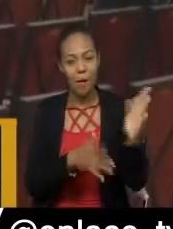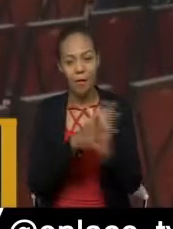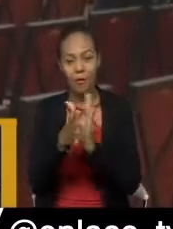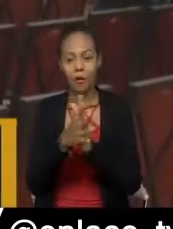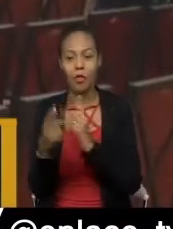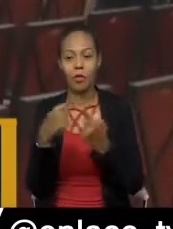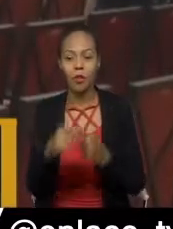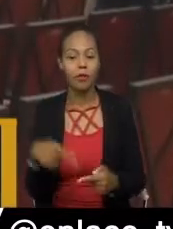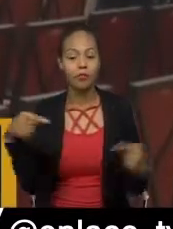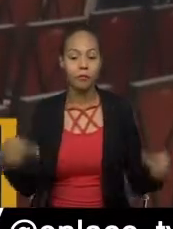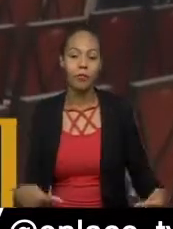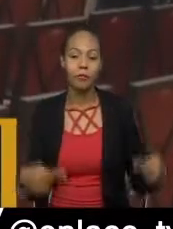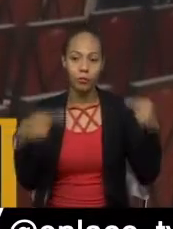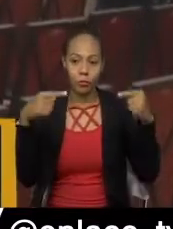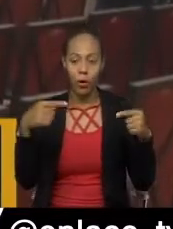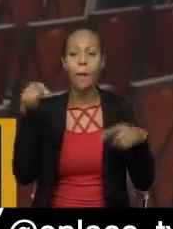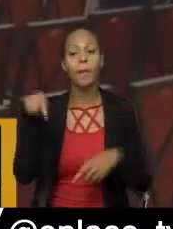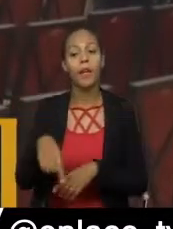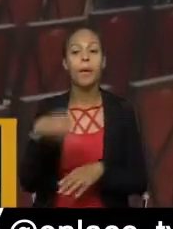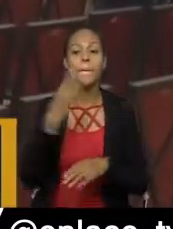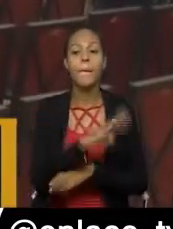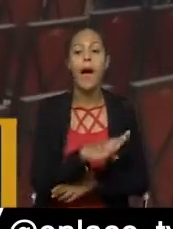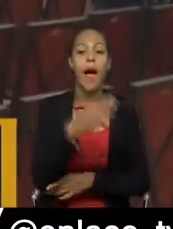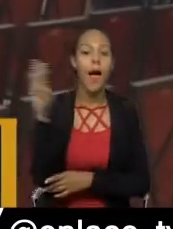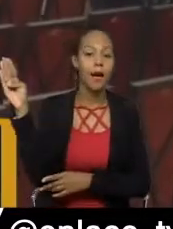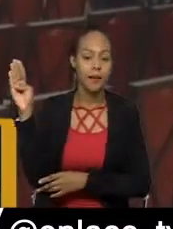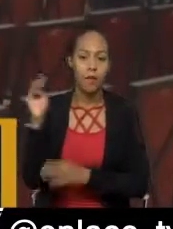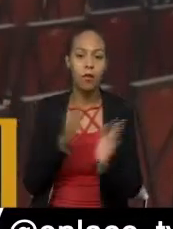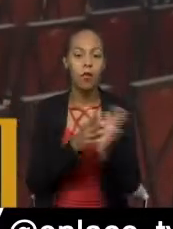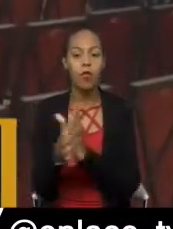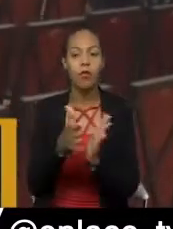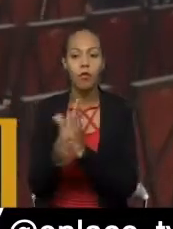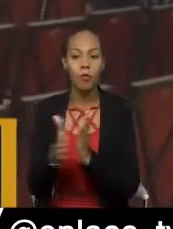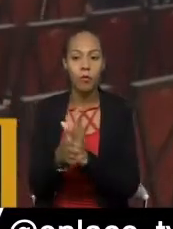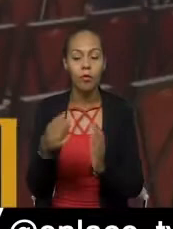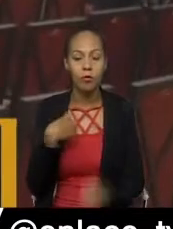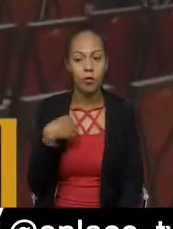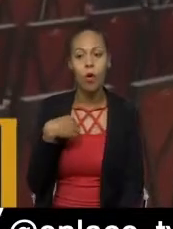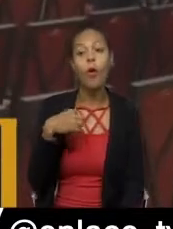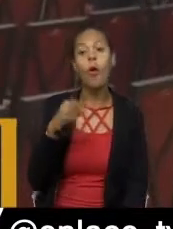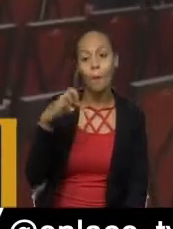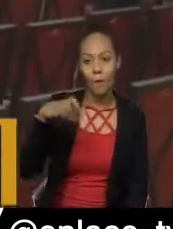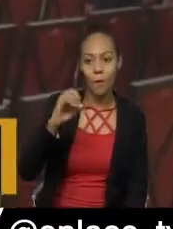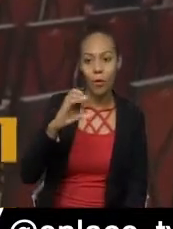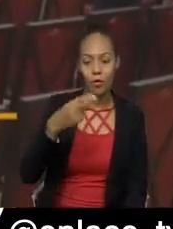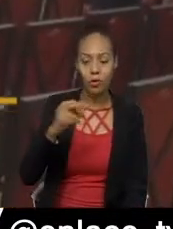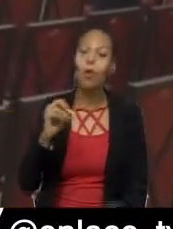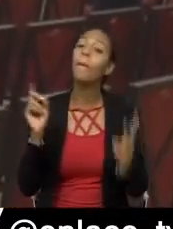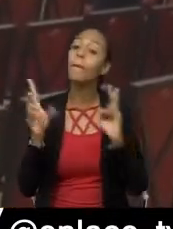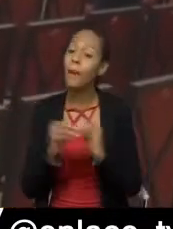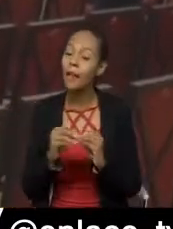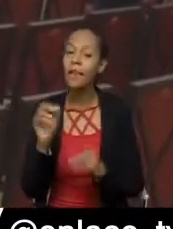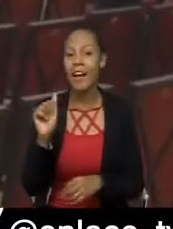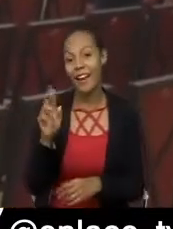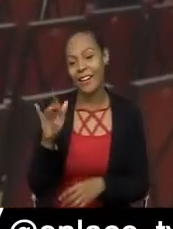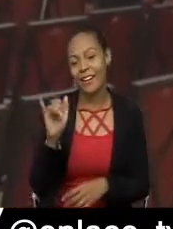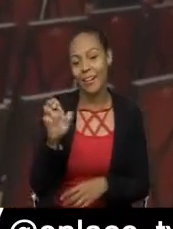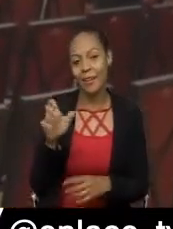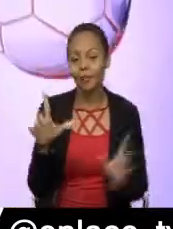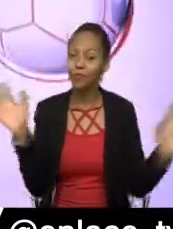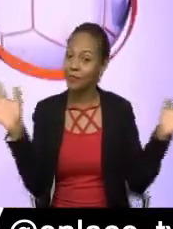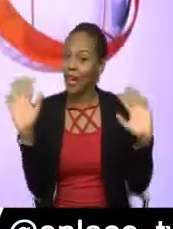entre Colombia y Paraguay en Barranquilla. Informe de Luis Alfonso El Pocho Molina y este servidor Ariel Quiseno Mendoza. Chao, chao, feliz noche.